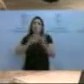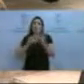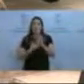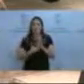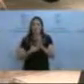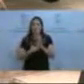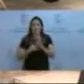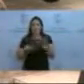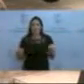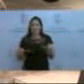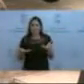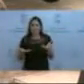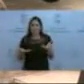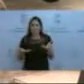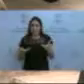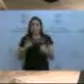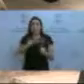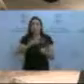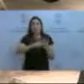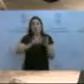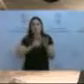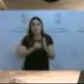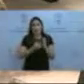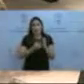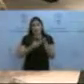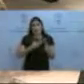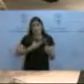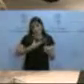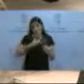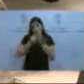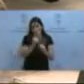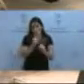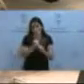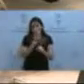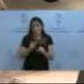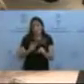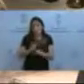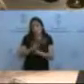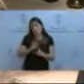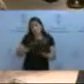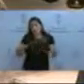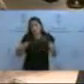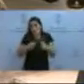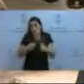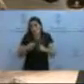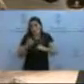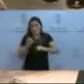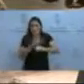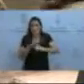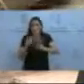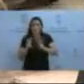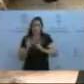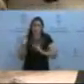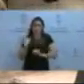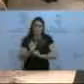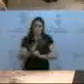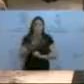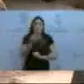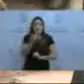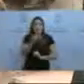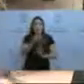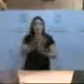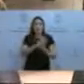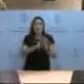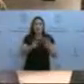proyecto Actívate, los planes locales de empleo cofinanciados por el Fondo Social Europeo y el